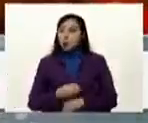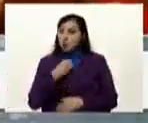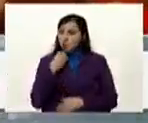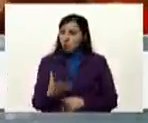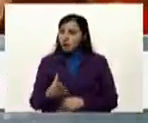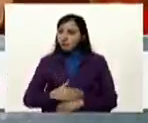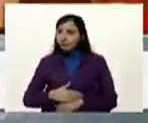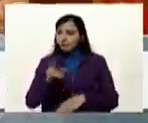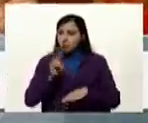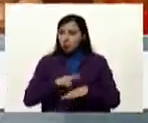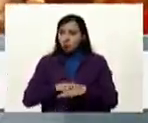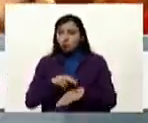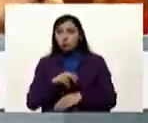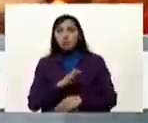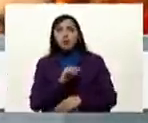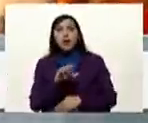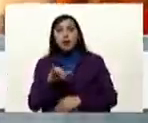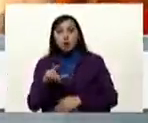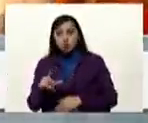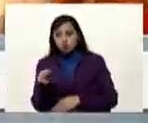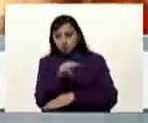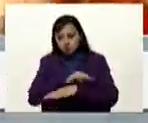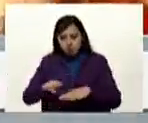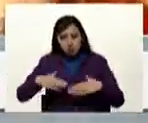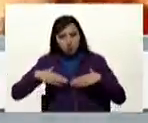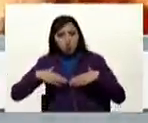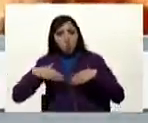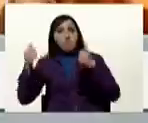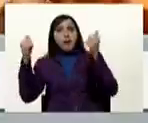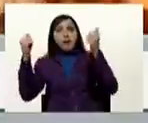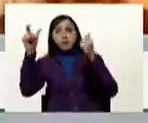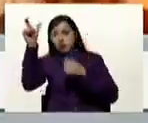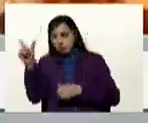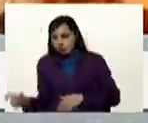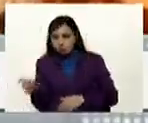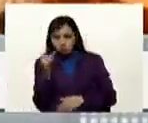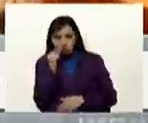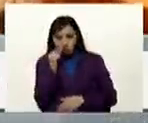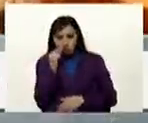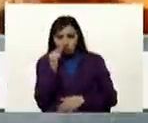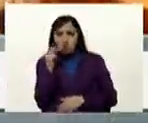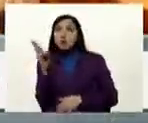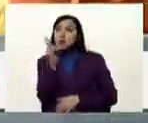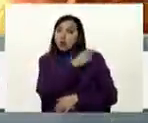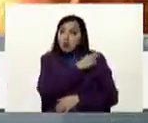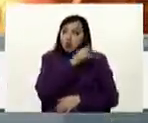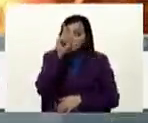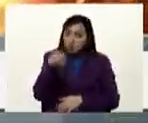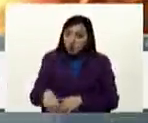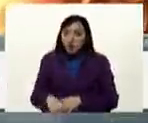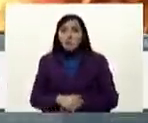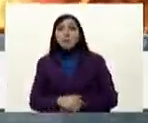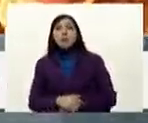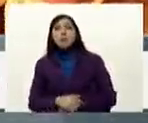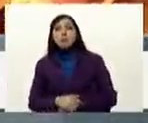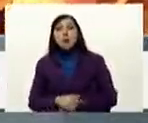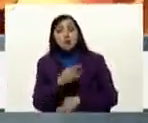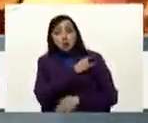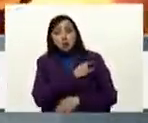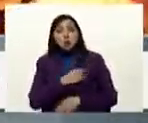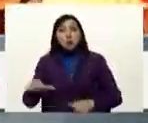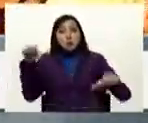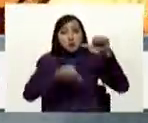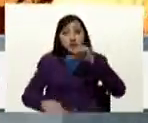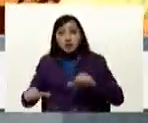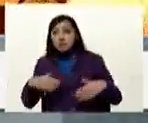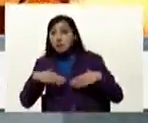Carlos Alvarado, ministro del Poder Popular para la Salud y rector de la Universidad de las Ciencias de la Salud, el